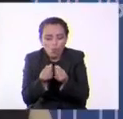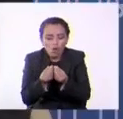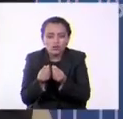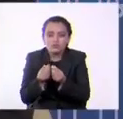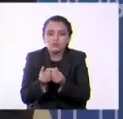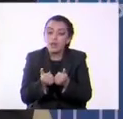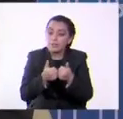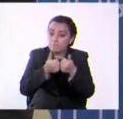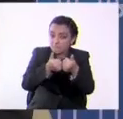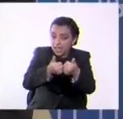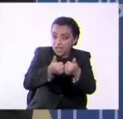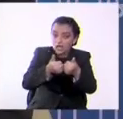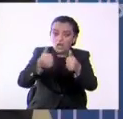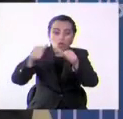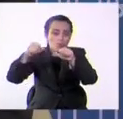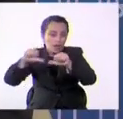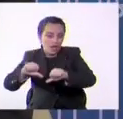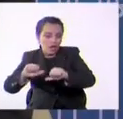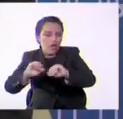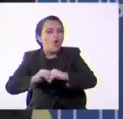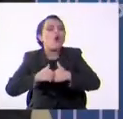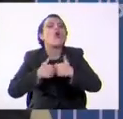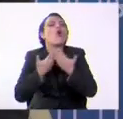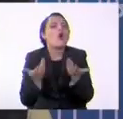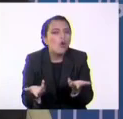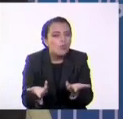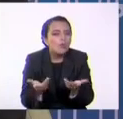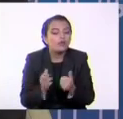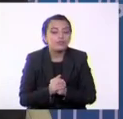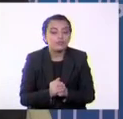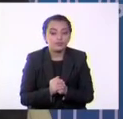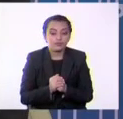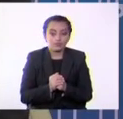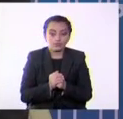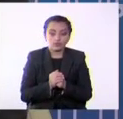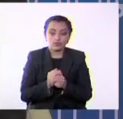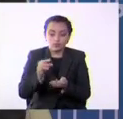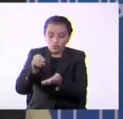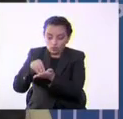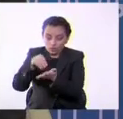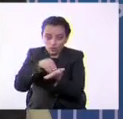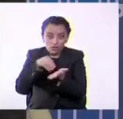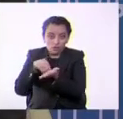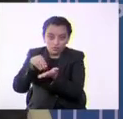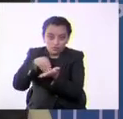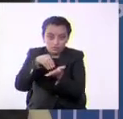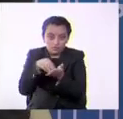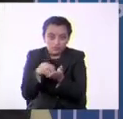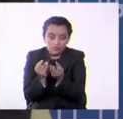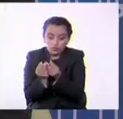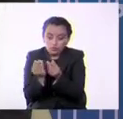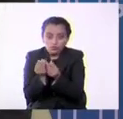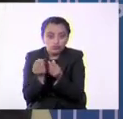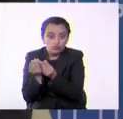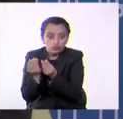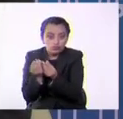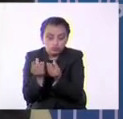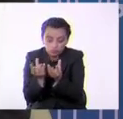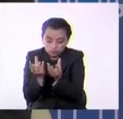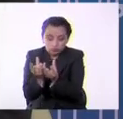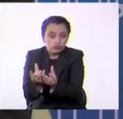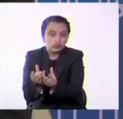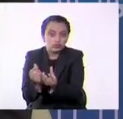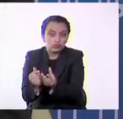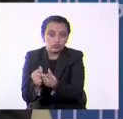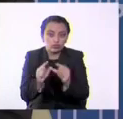cómo lo hará? Sobre todo en aquellas que estamos ubicadas y que ya dijimos que la mayoría de nuestro país está ubicado en el